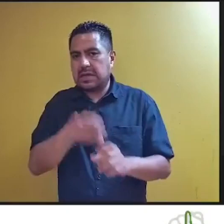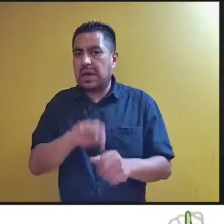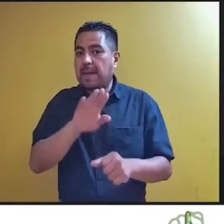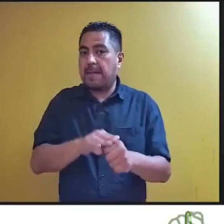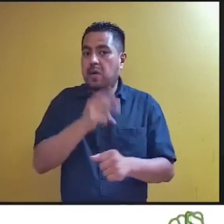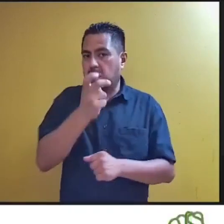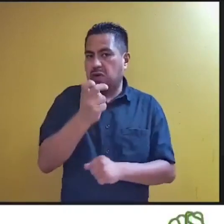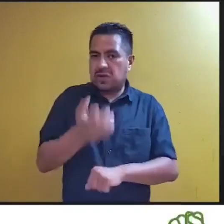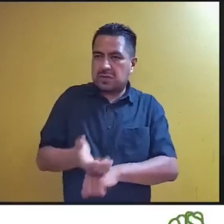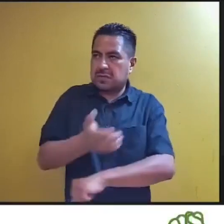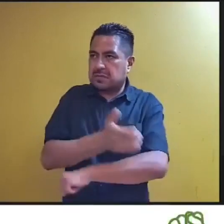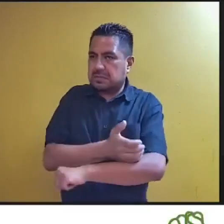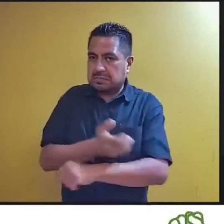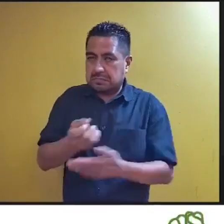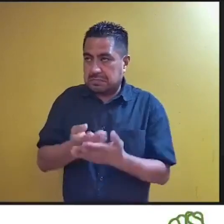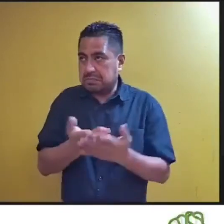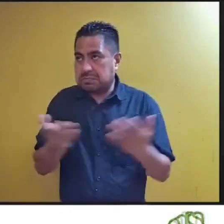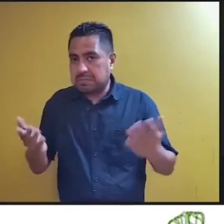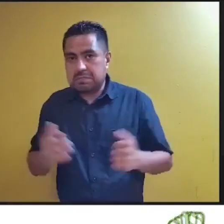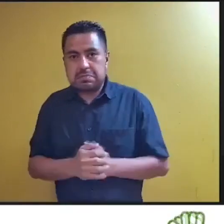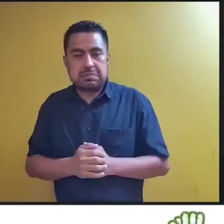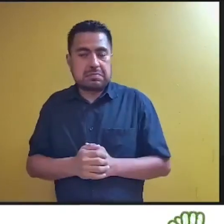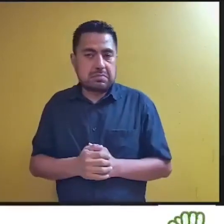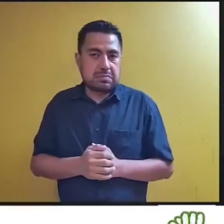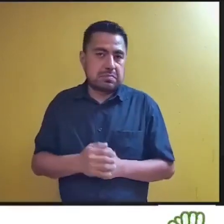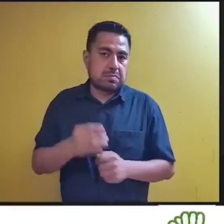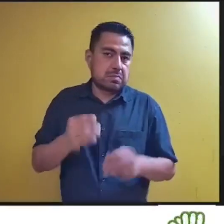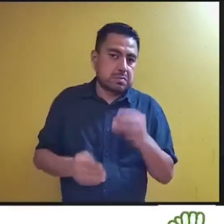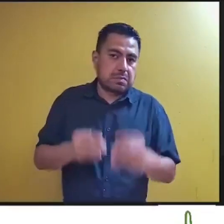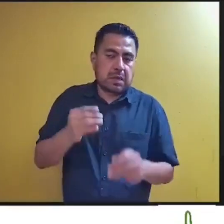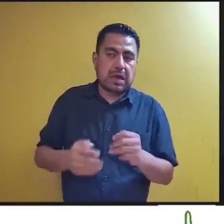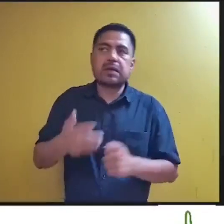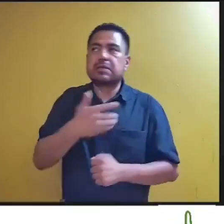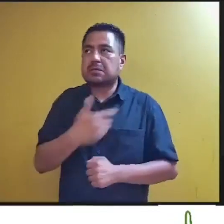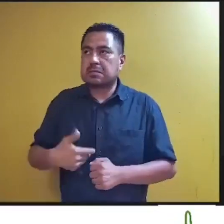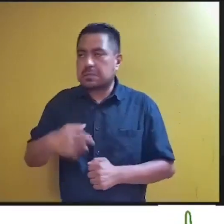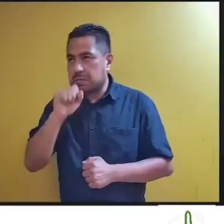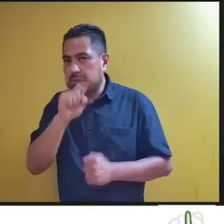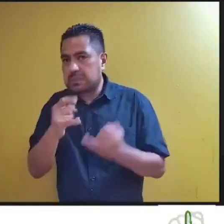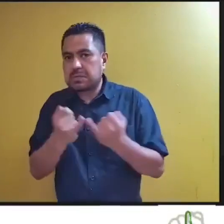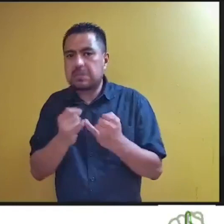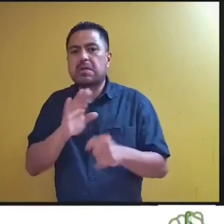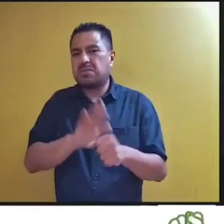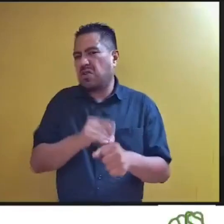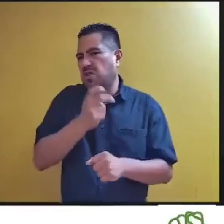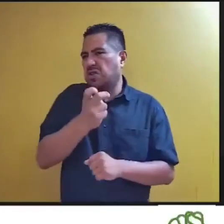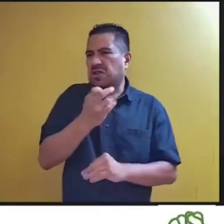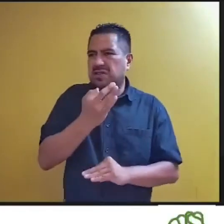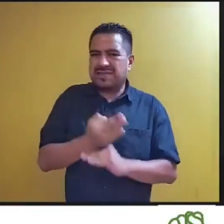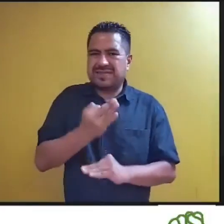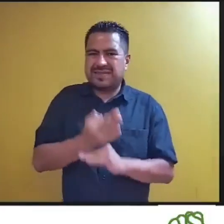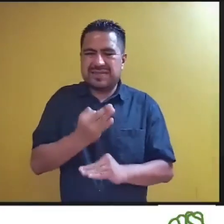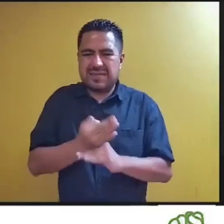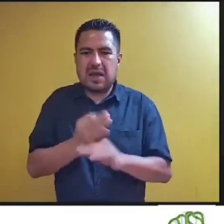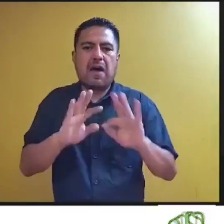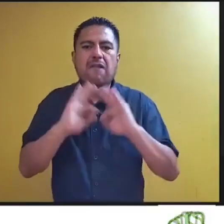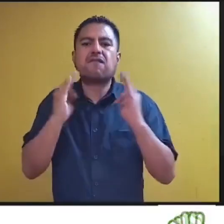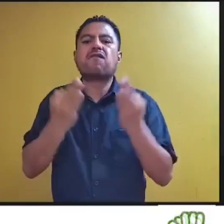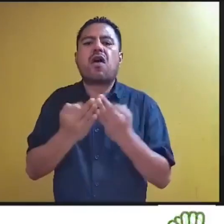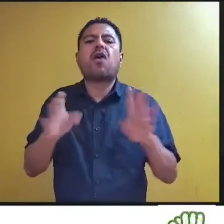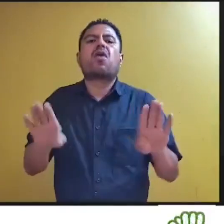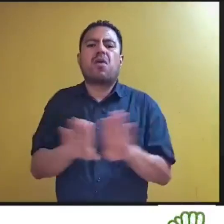eso, compañeras magistradas, compañera presidenta, que fue la forma en